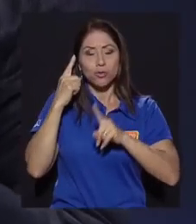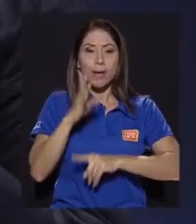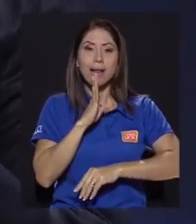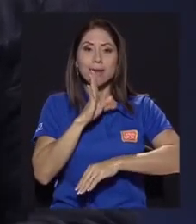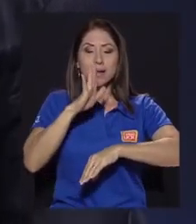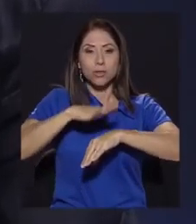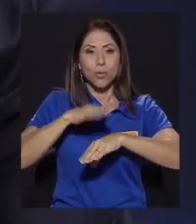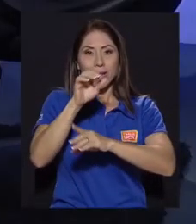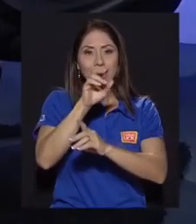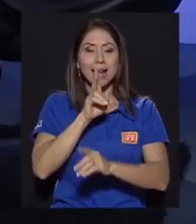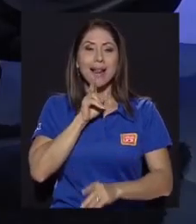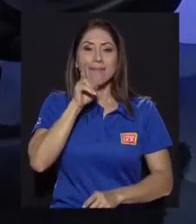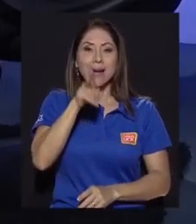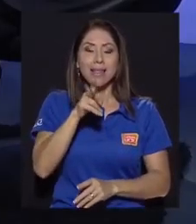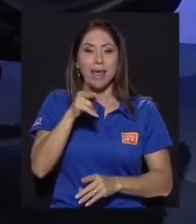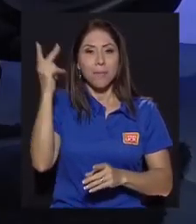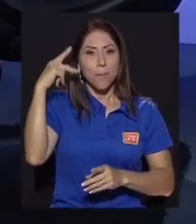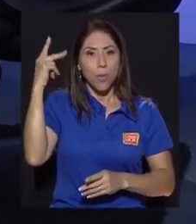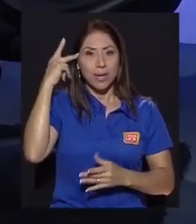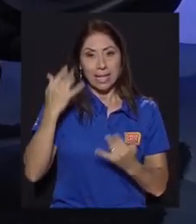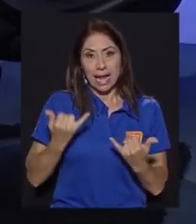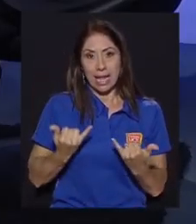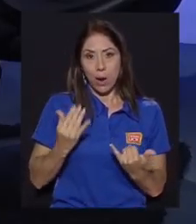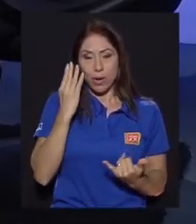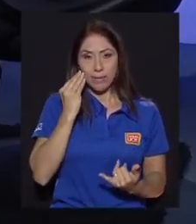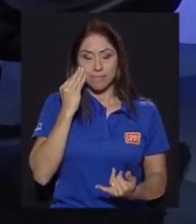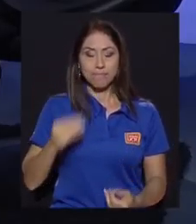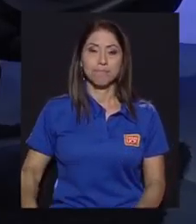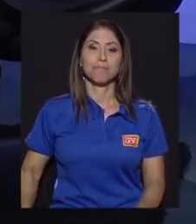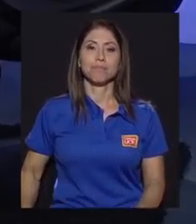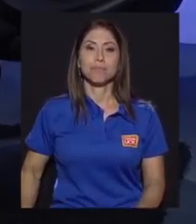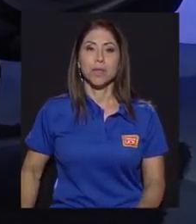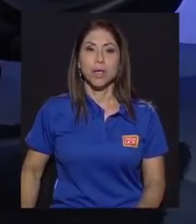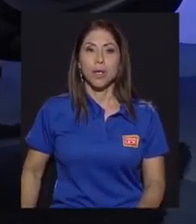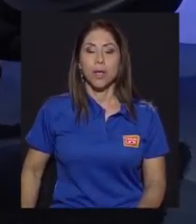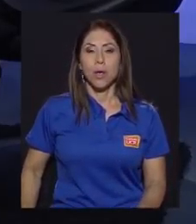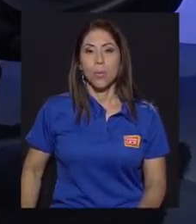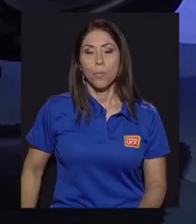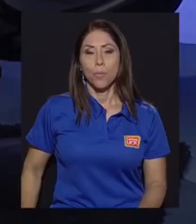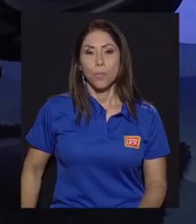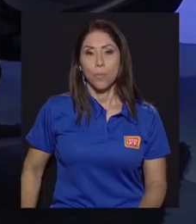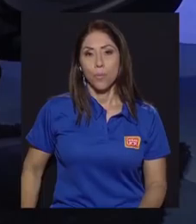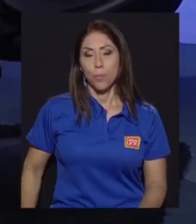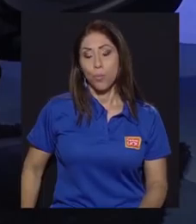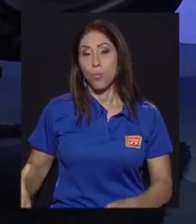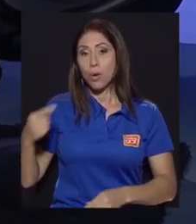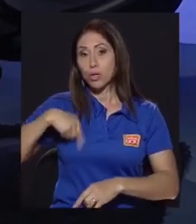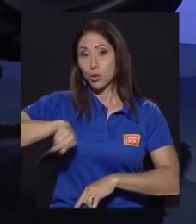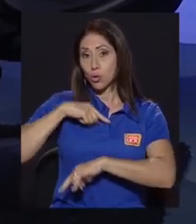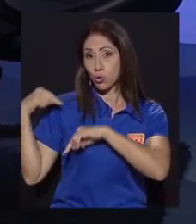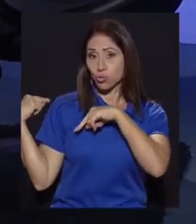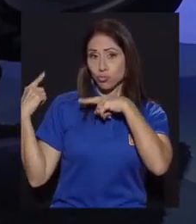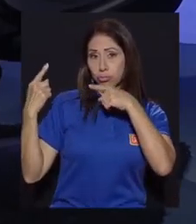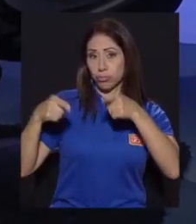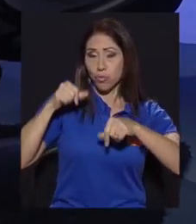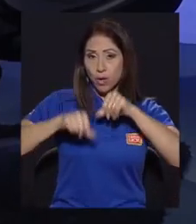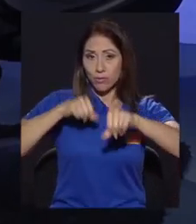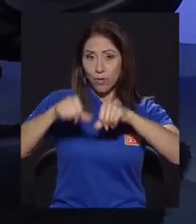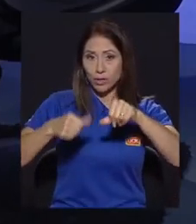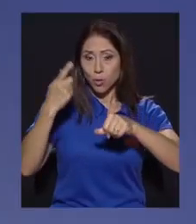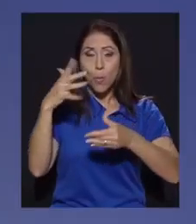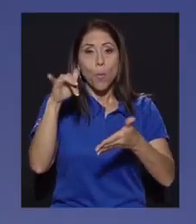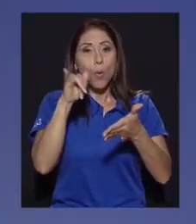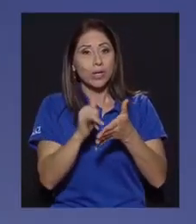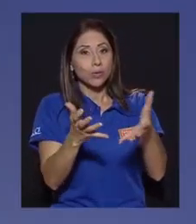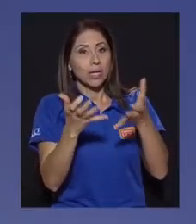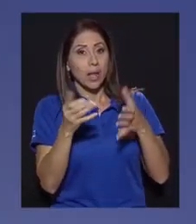política que vivimos estos días pues hemos venido haciendo un esfuerzo en ese sentido y por eso el día de hoy queríamos contar con usted